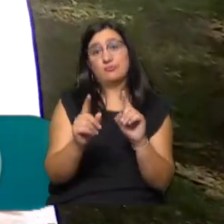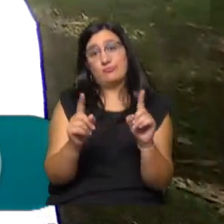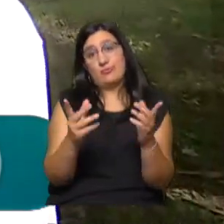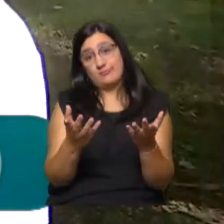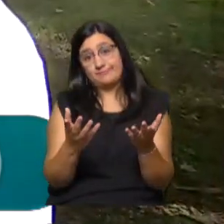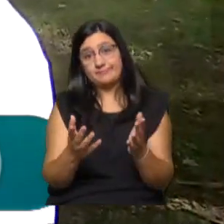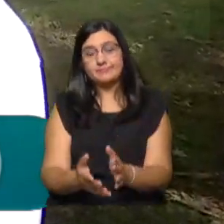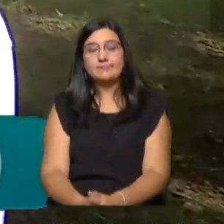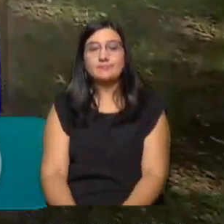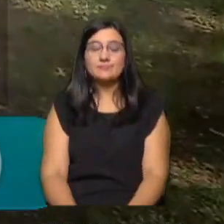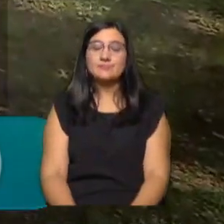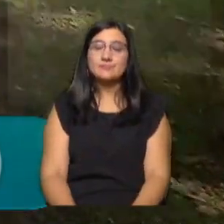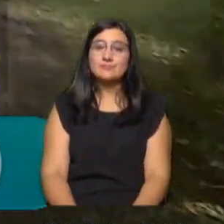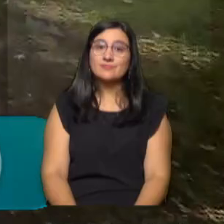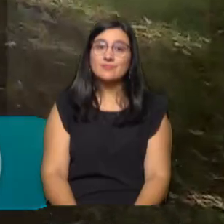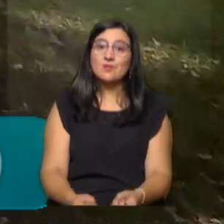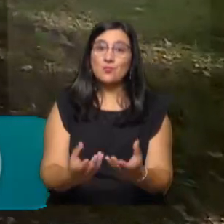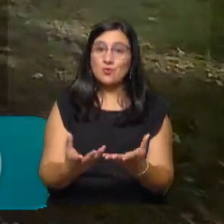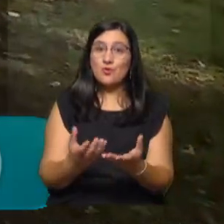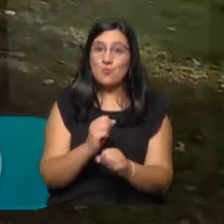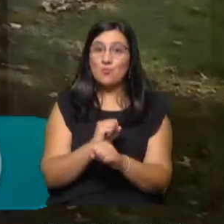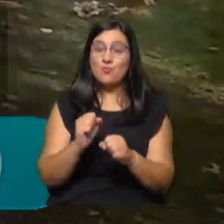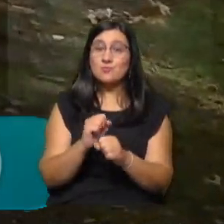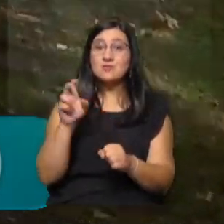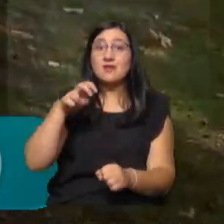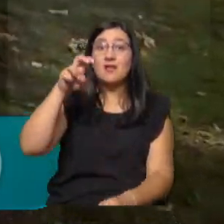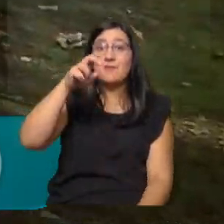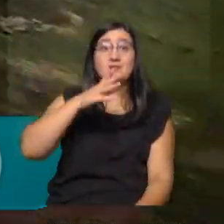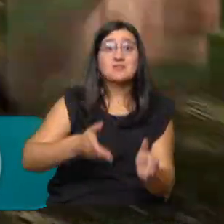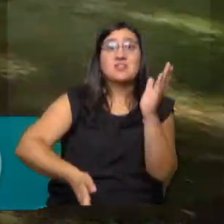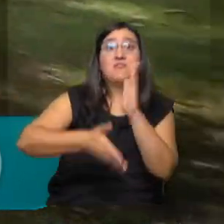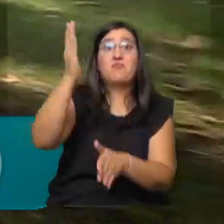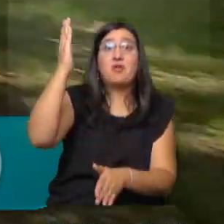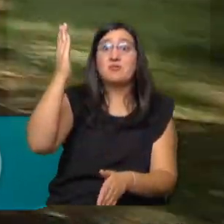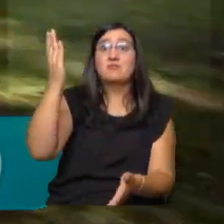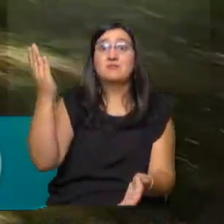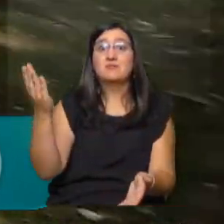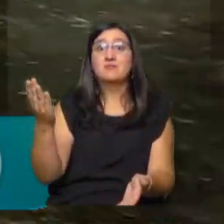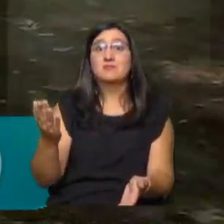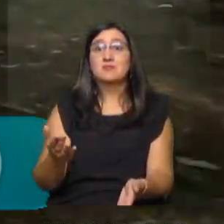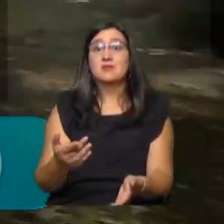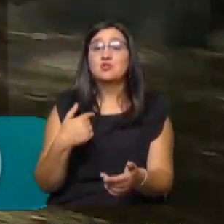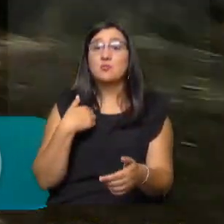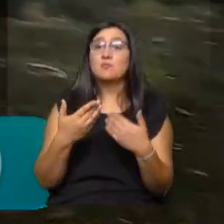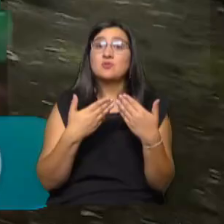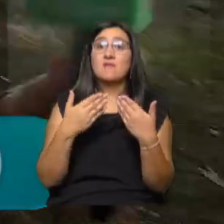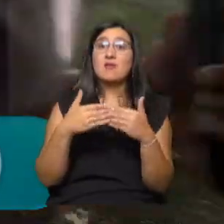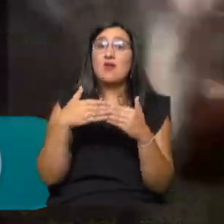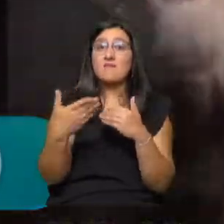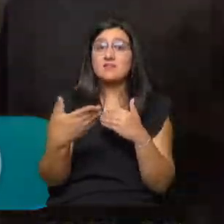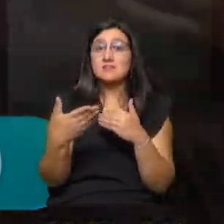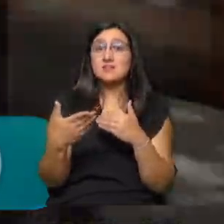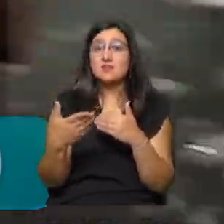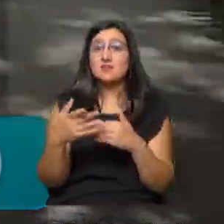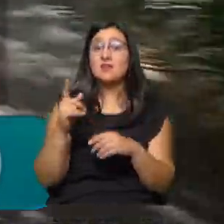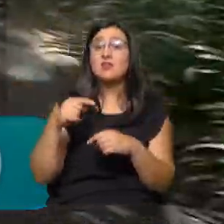Qué lindo. Vecina, ¿vamos a tomar algún atajo o no? Porque claro, se le fue la clase, mirá. Fito, me puse a conversar con la vecina y se